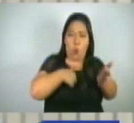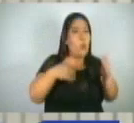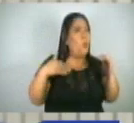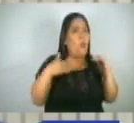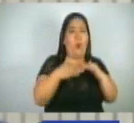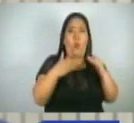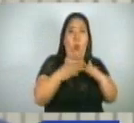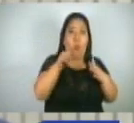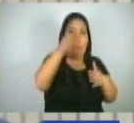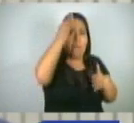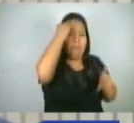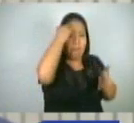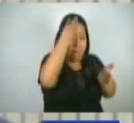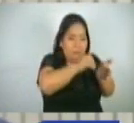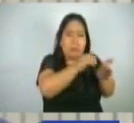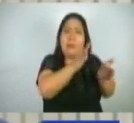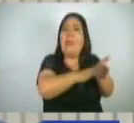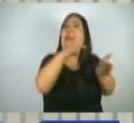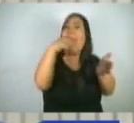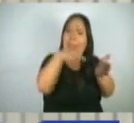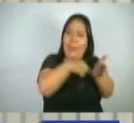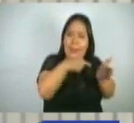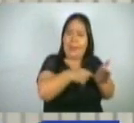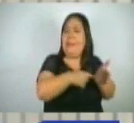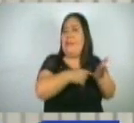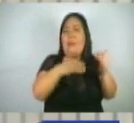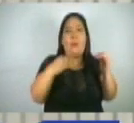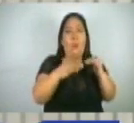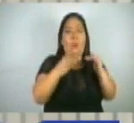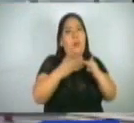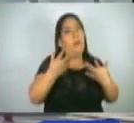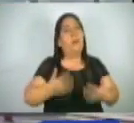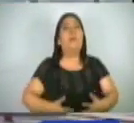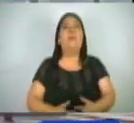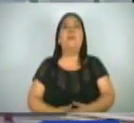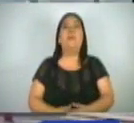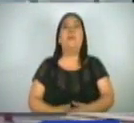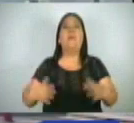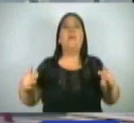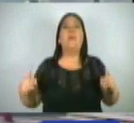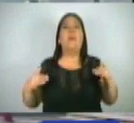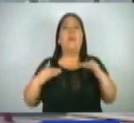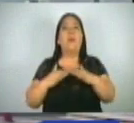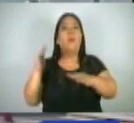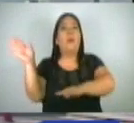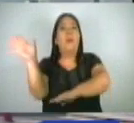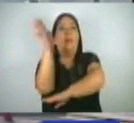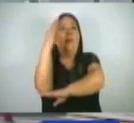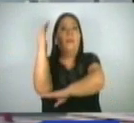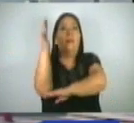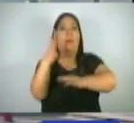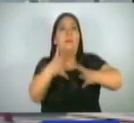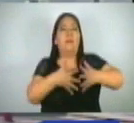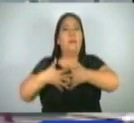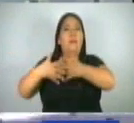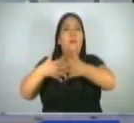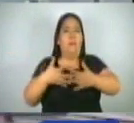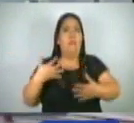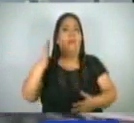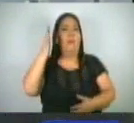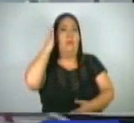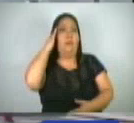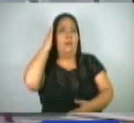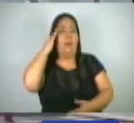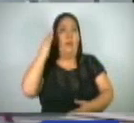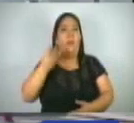programada anteriormente, esas citas siguen válidas y los esperamos el día de su cita. Además, la Embajada de los Estados Unidos cuenta con un